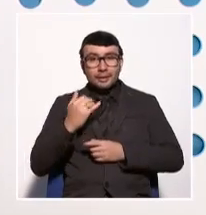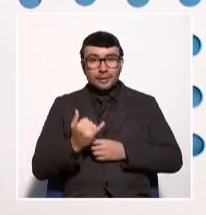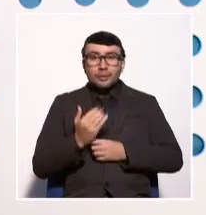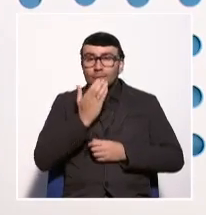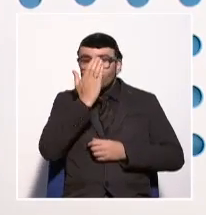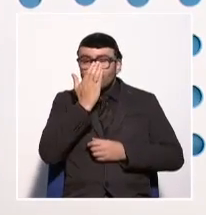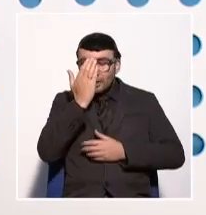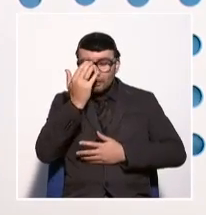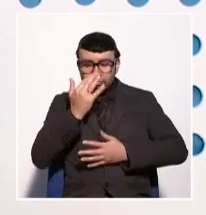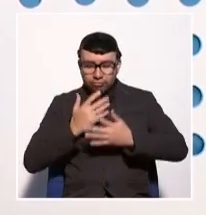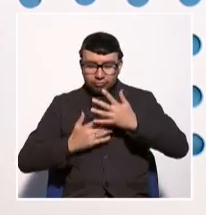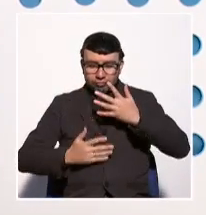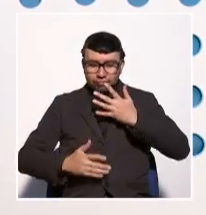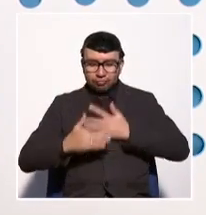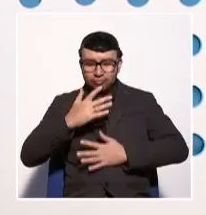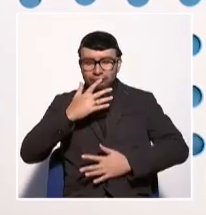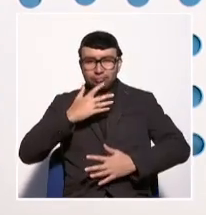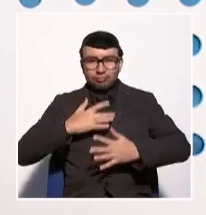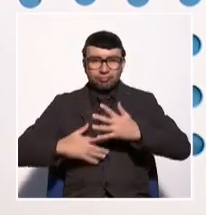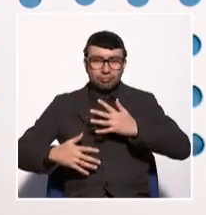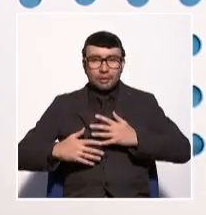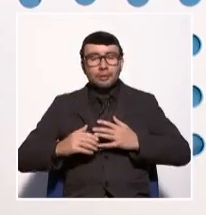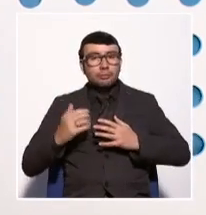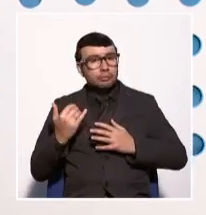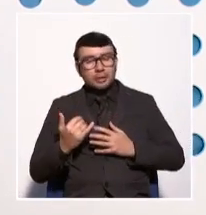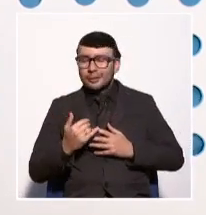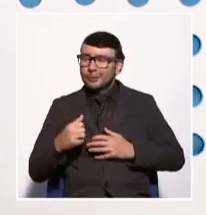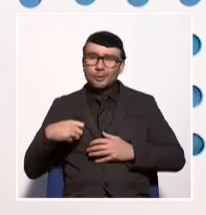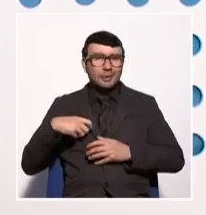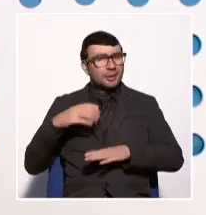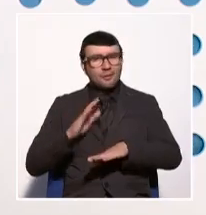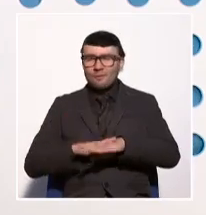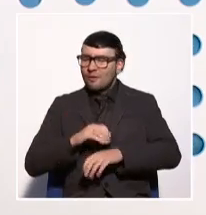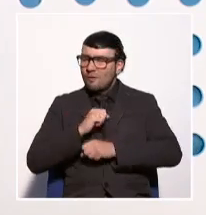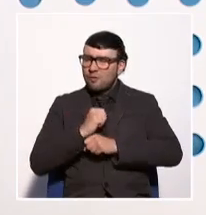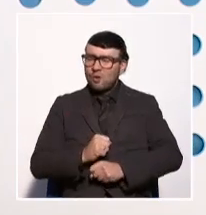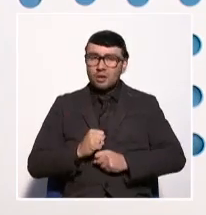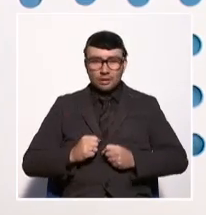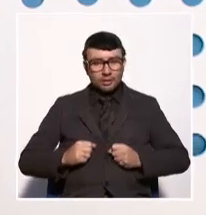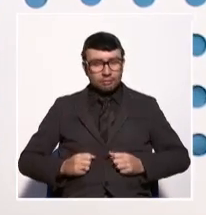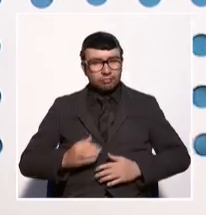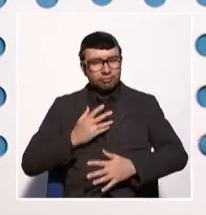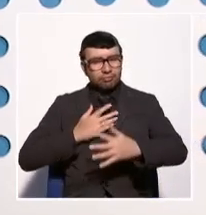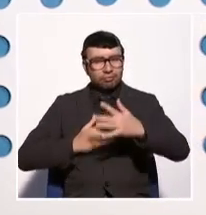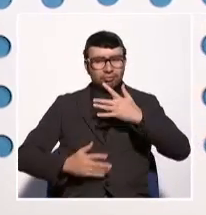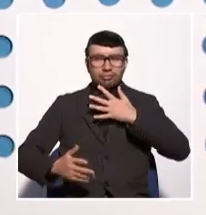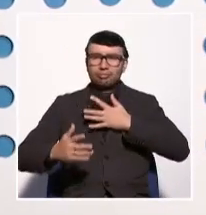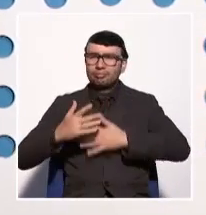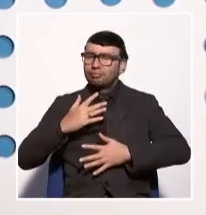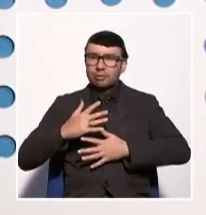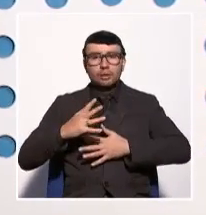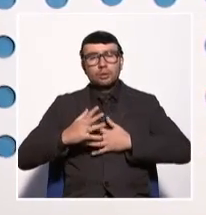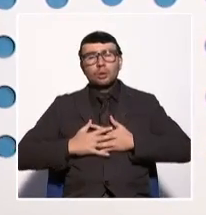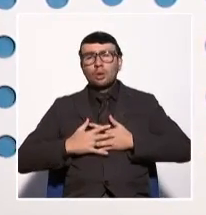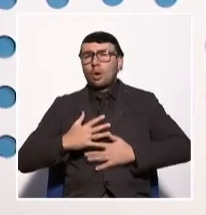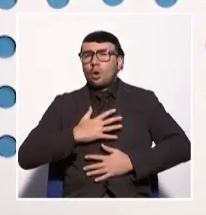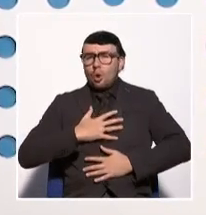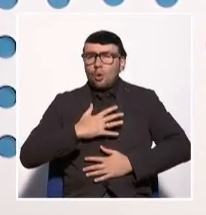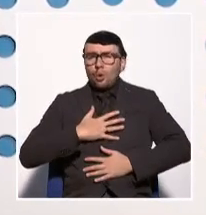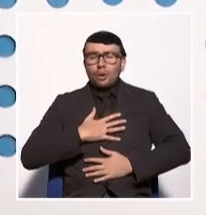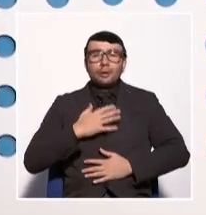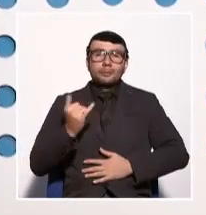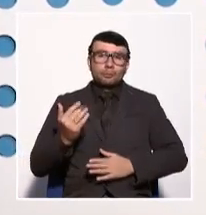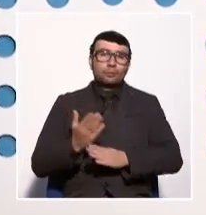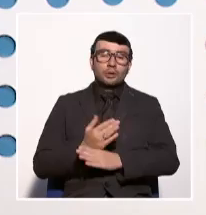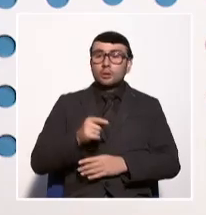entre el oxígeno y el co2 no tiene la suficiente fuerza en el alveolos se nos trata de colapsar entonces en